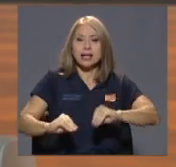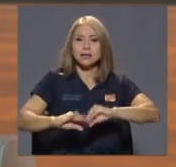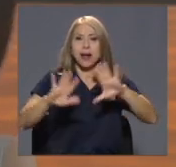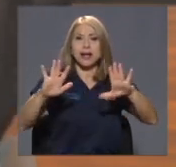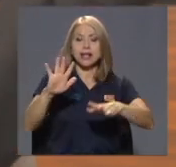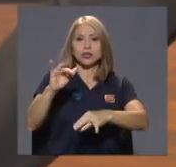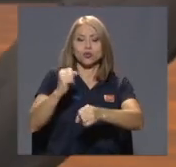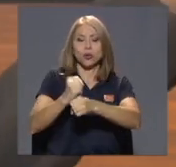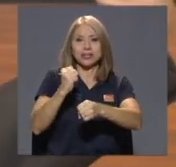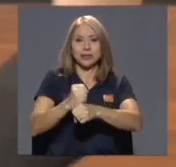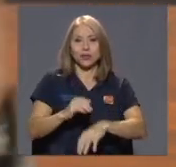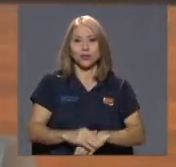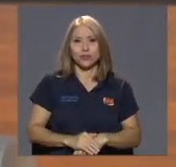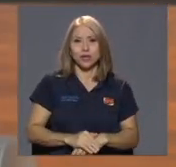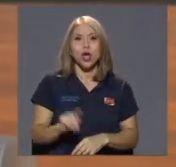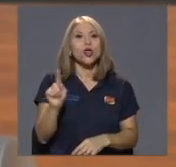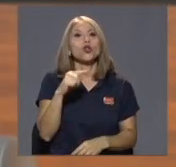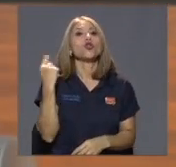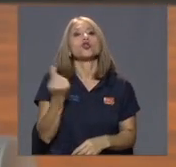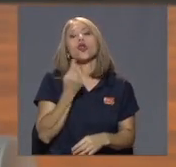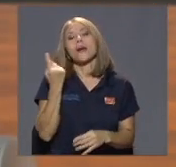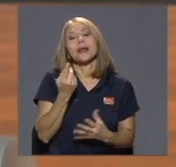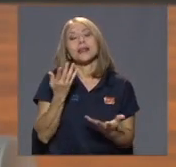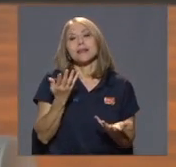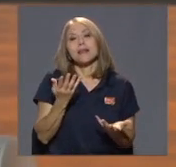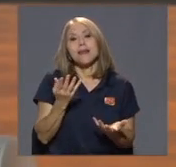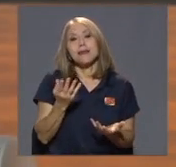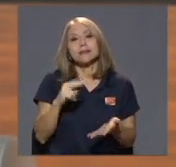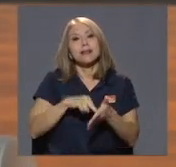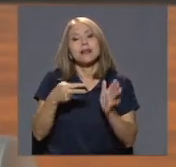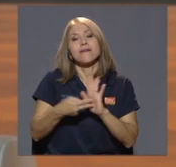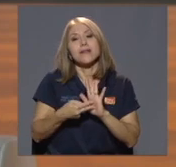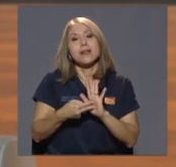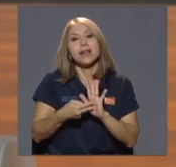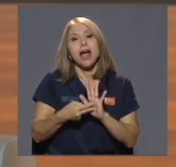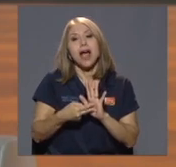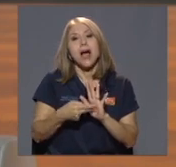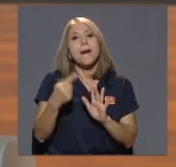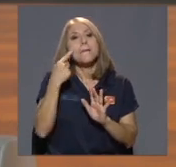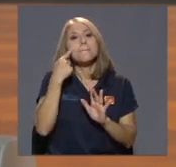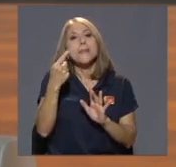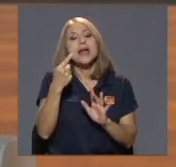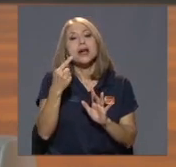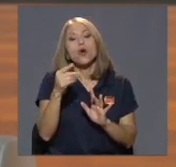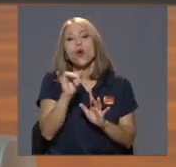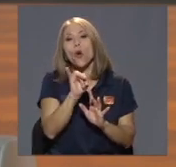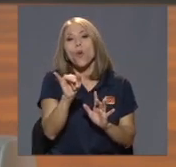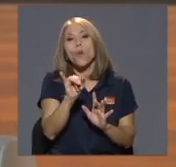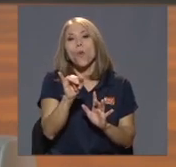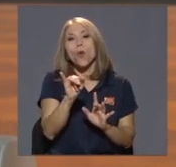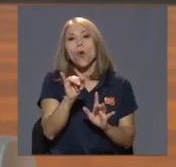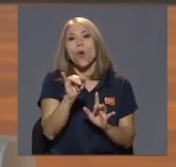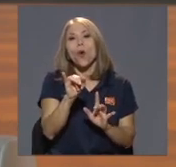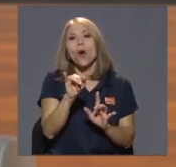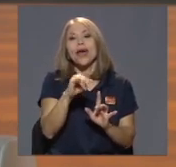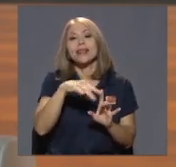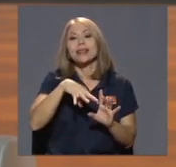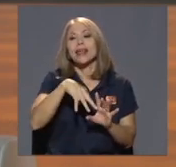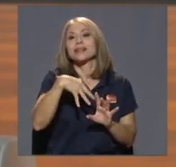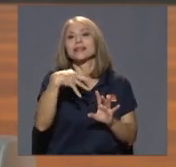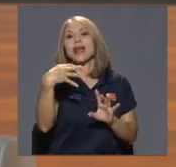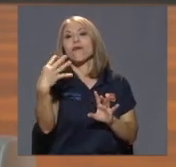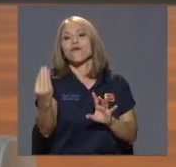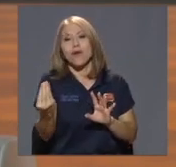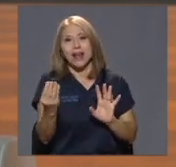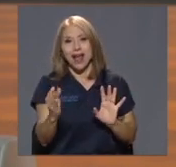de ponerlo desde afuera como algo que uno, digamos, va a hacer como poniéndole en la nota personal. Creo